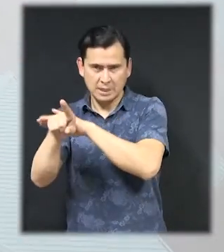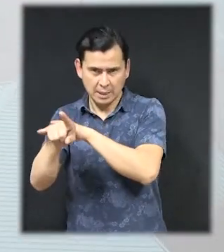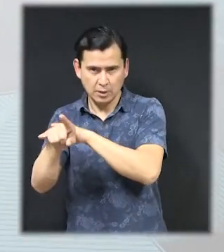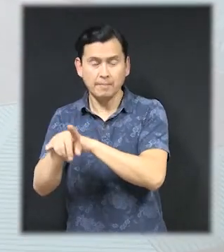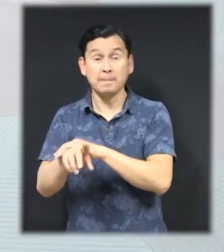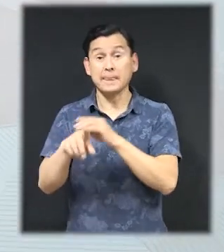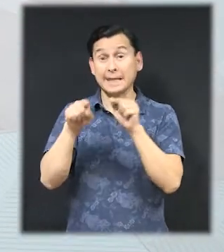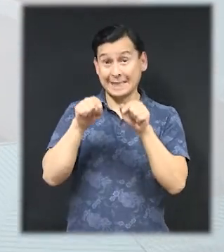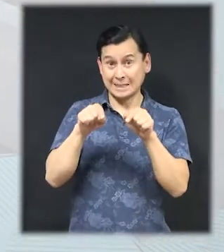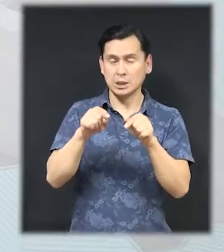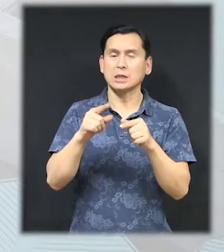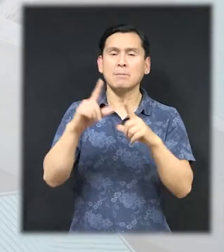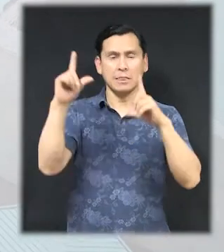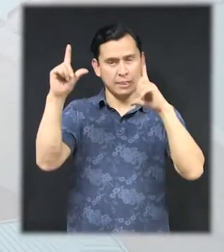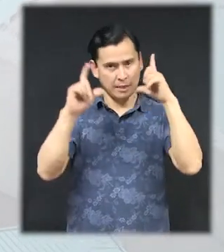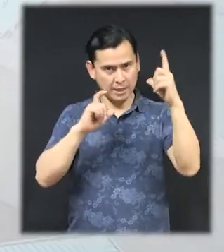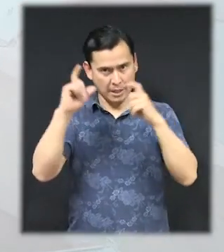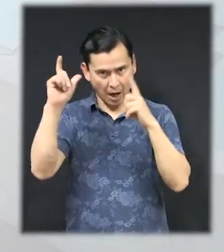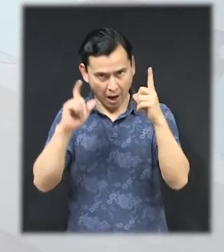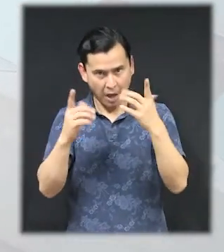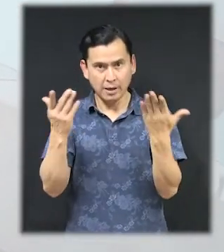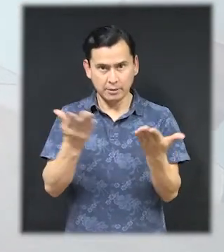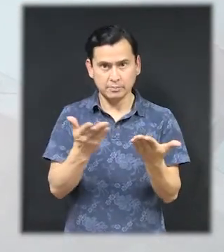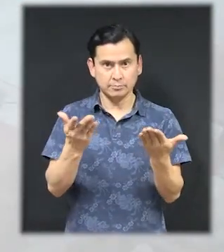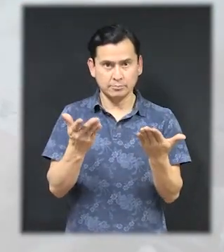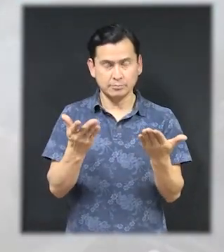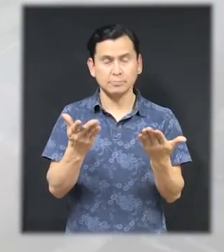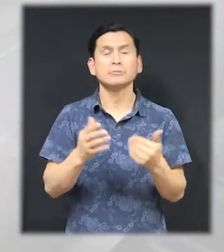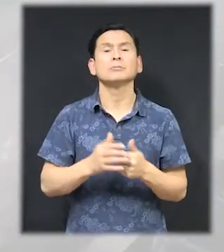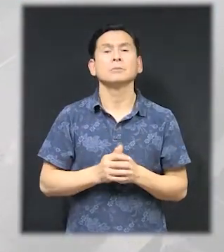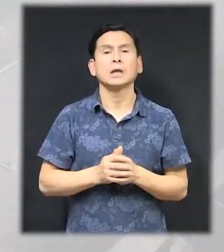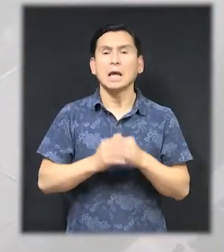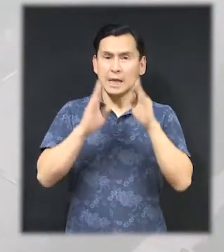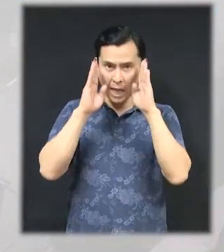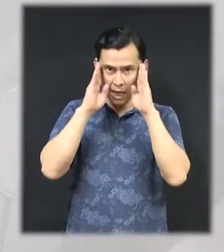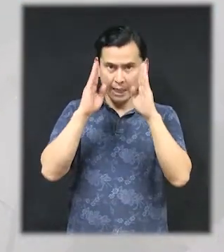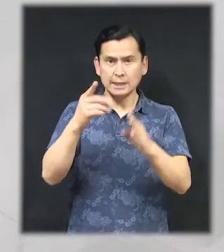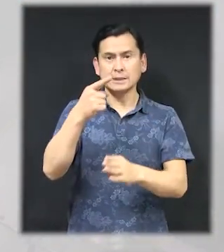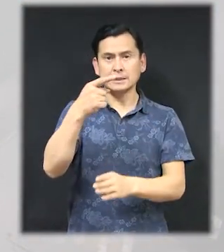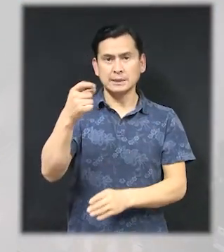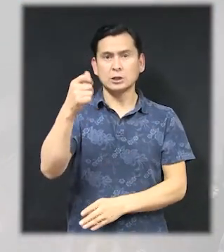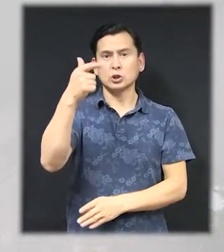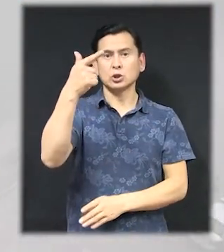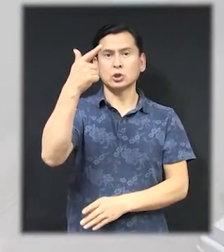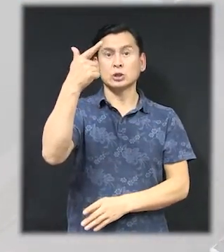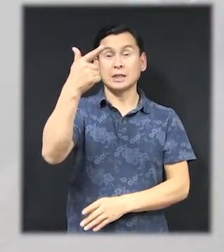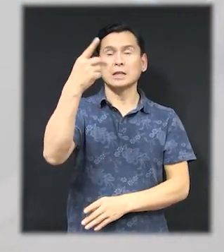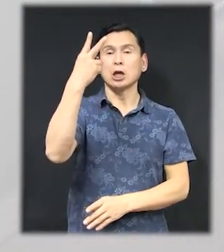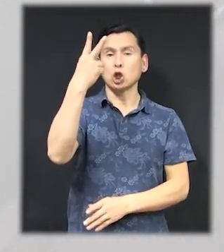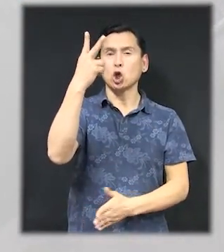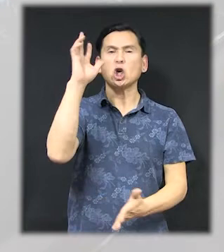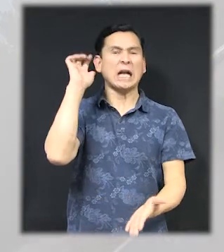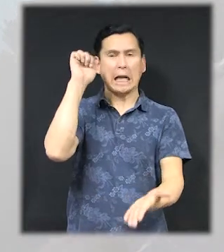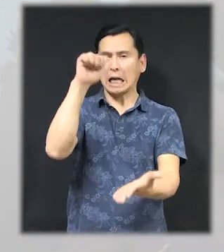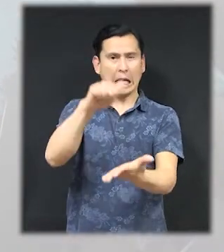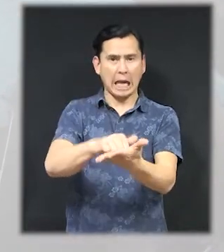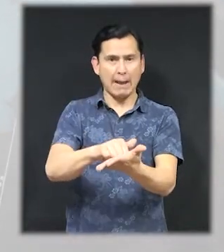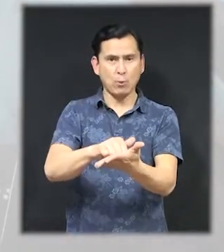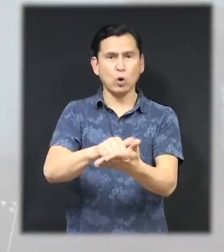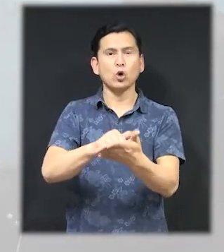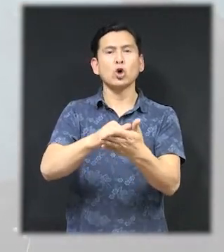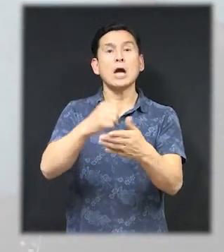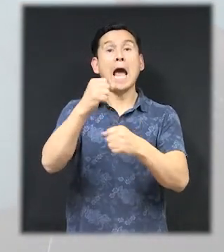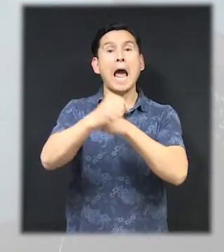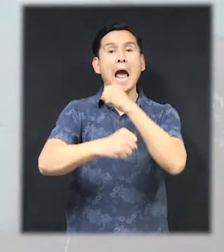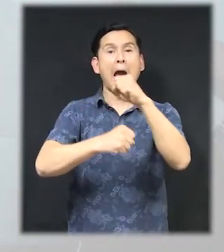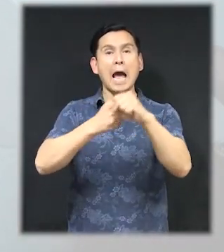asociados en el servicio de urgencia a la información, los tiempos de espera y el trato entre